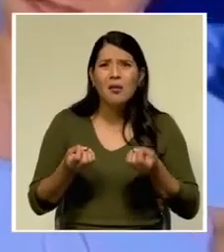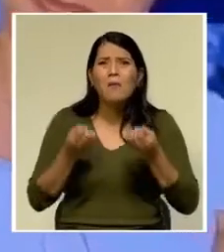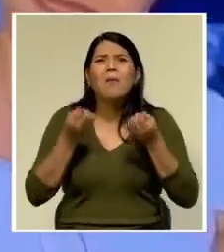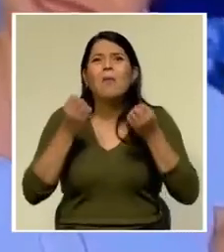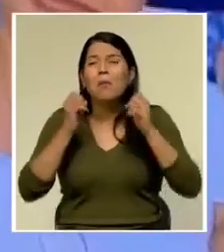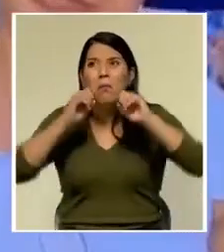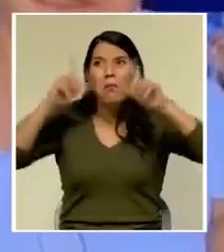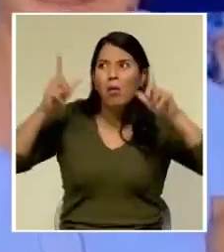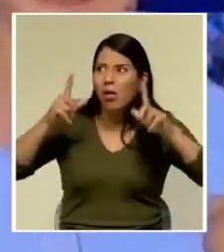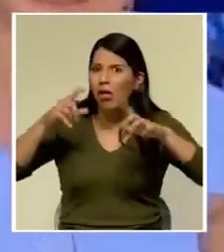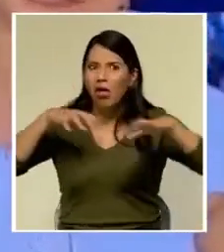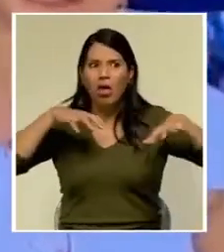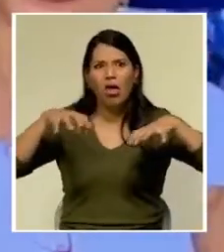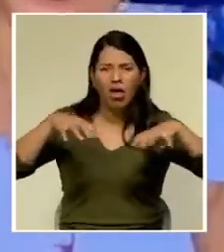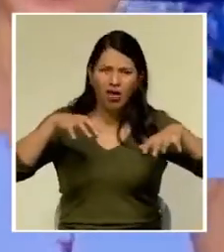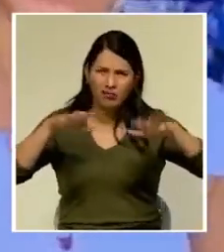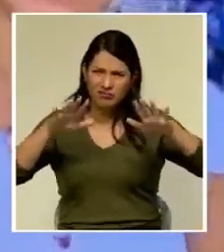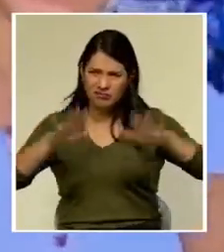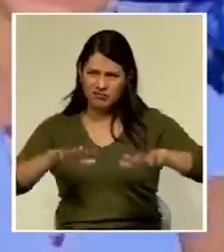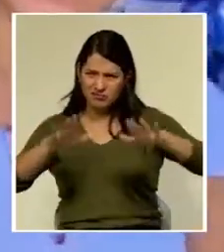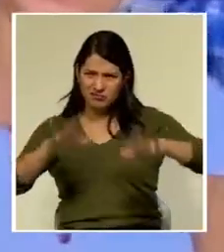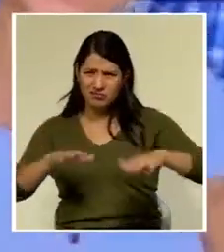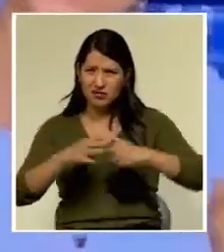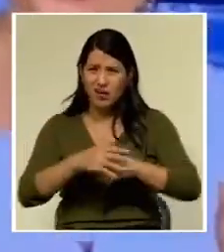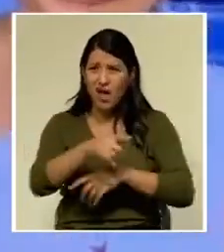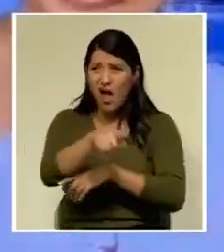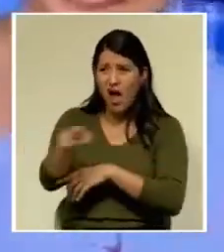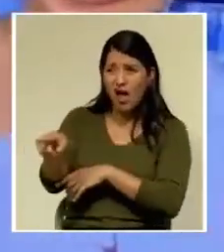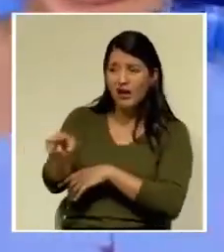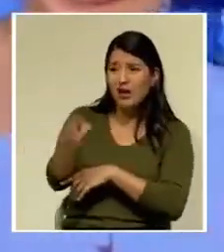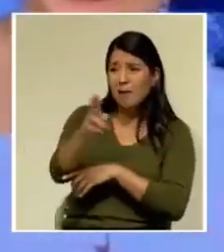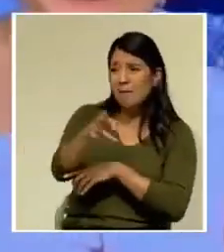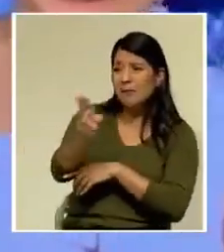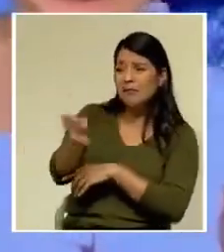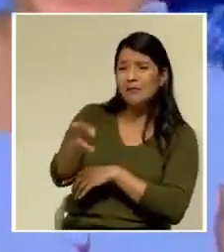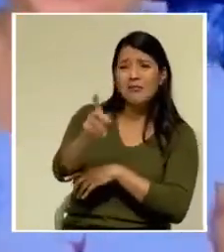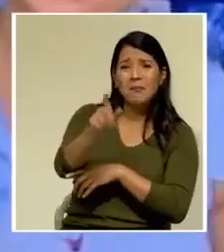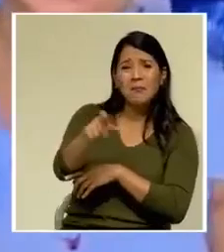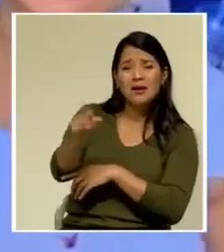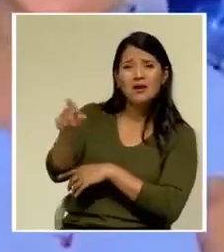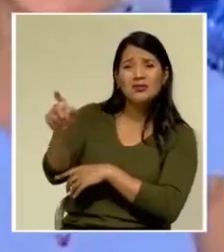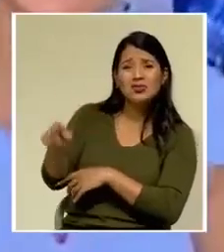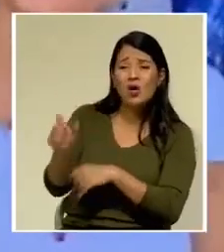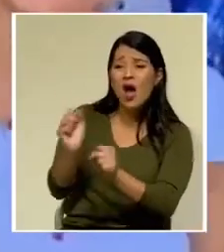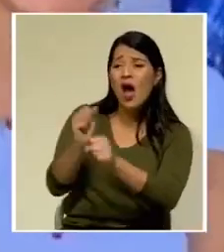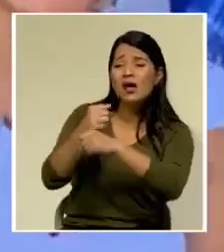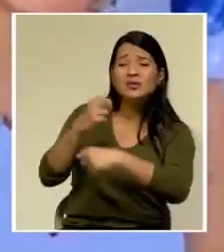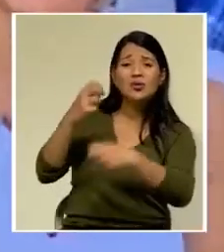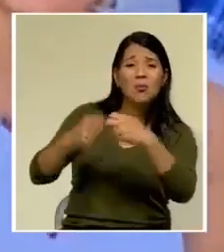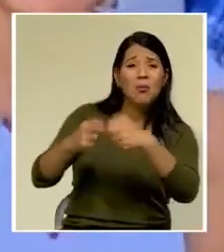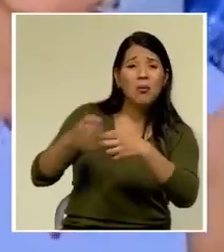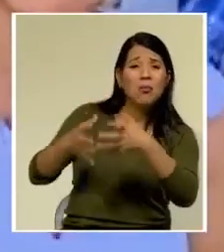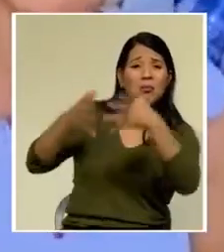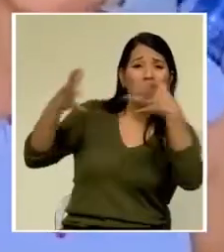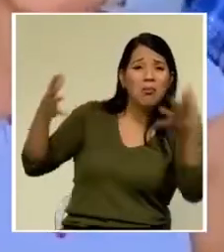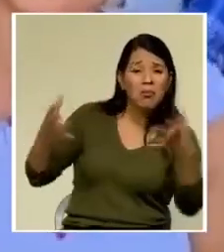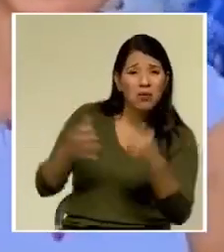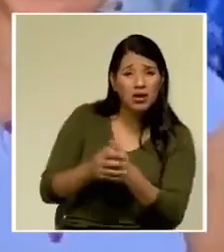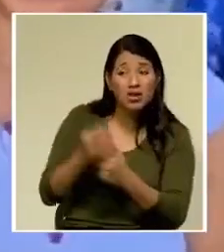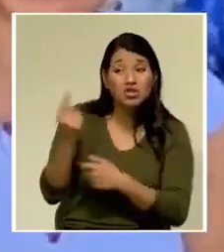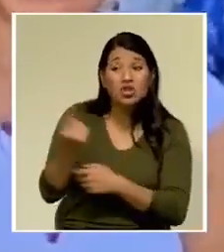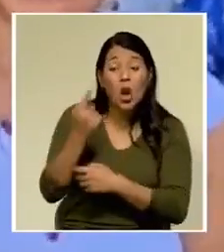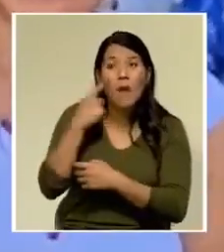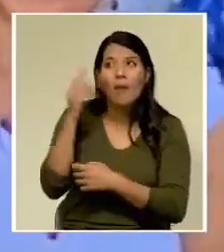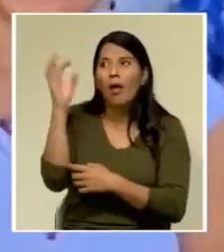está parejo? Ahí andan los medios de siempre haciendo escándalos de puro humo